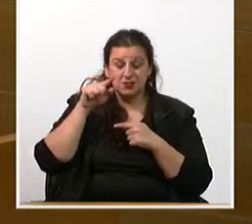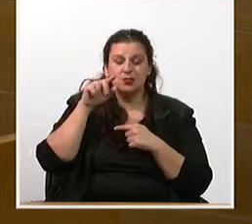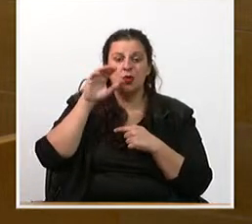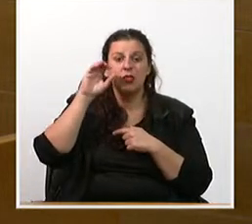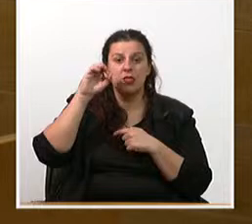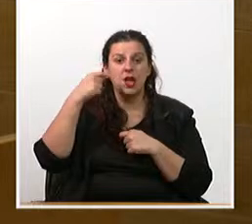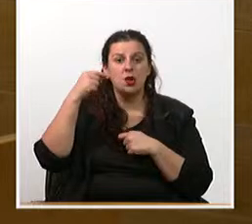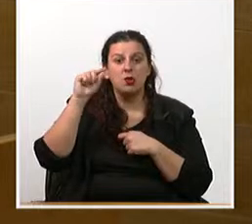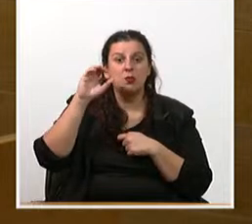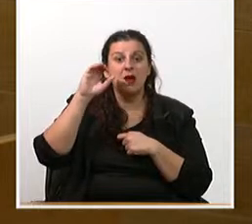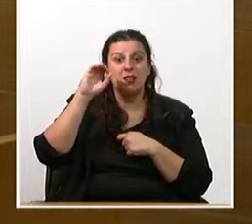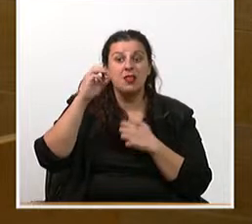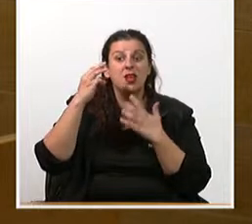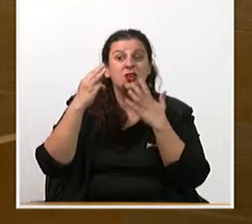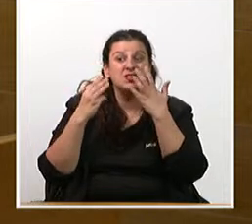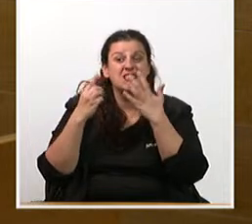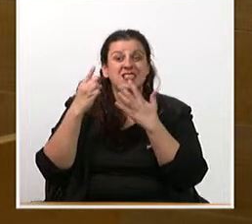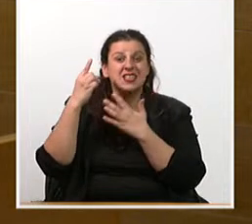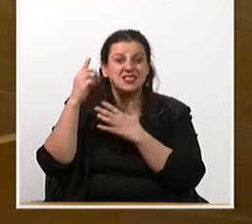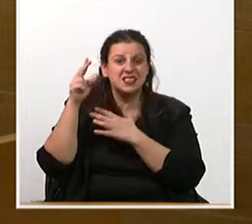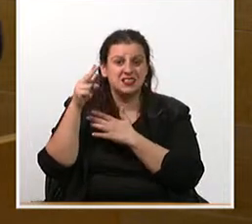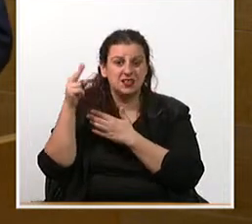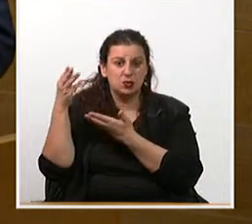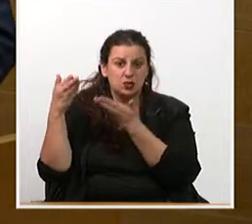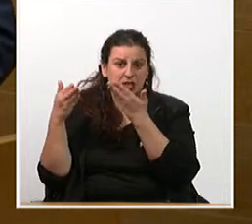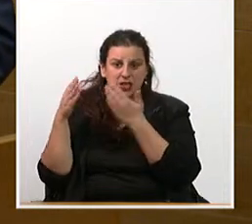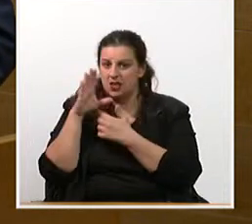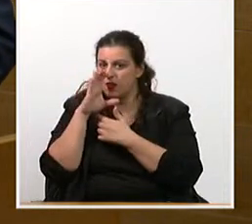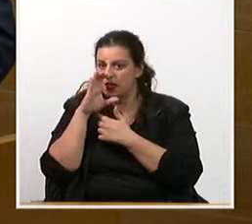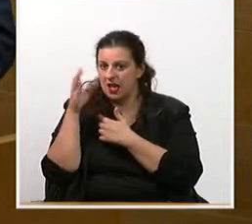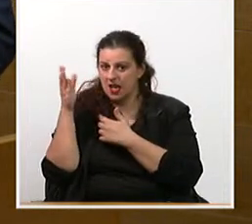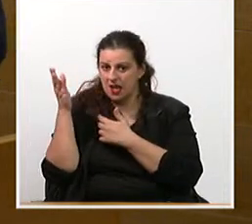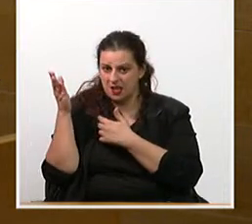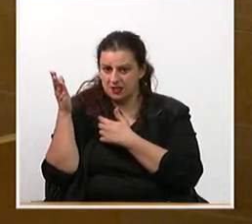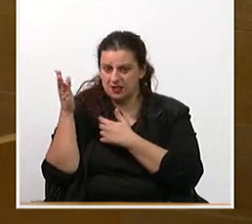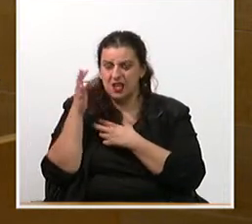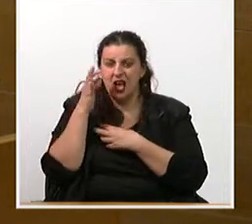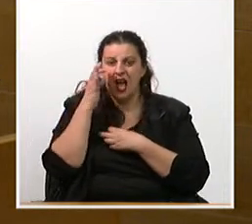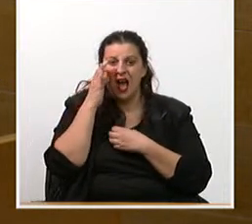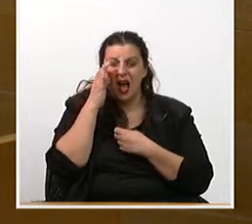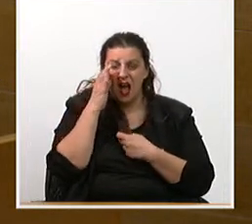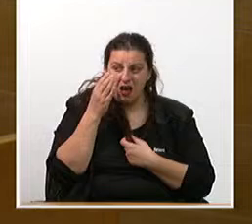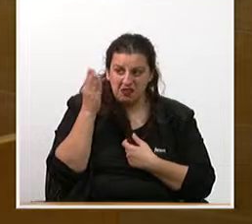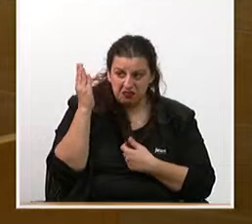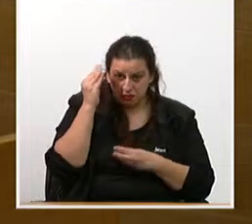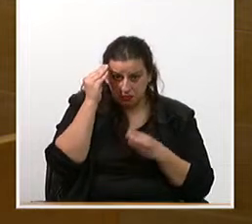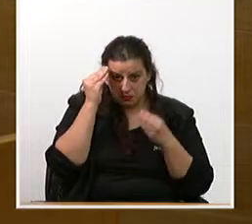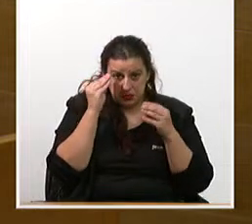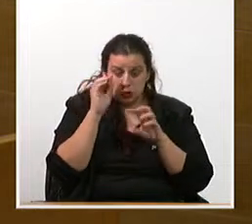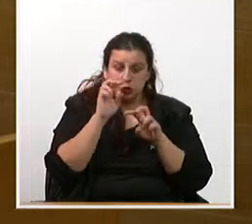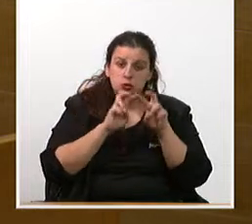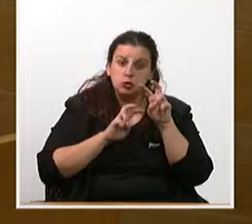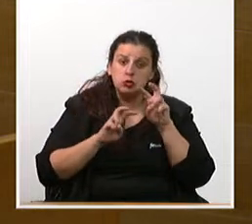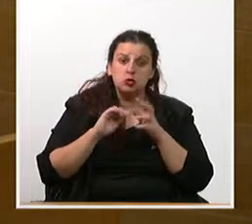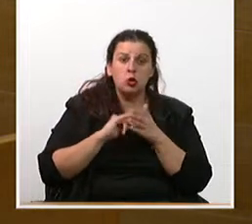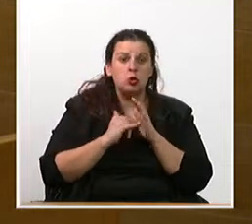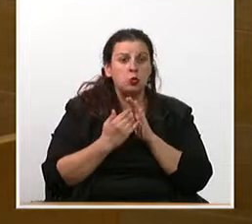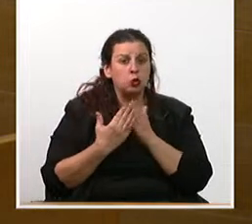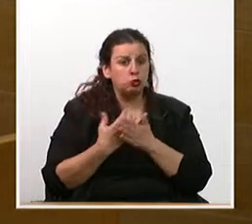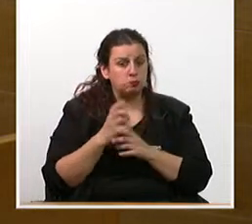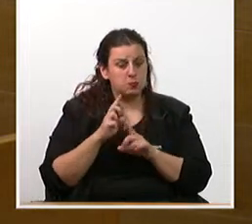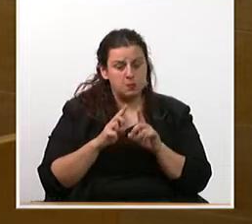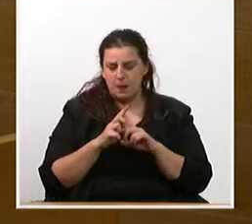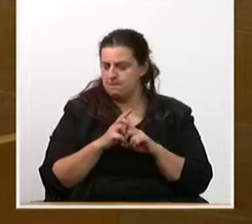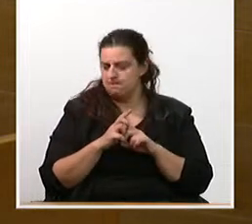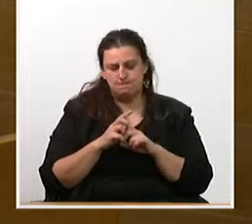0,00036 el kilo de naranja realmente piensan que con esto solucionamos todos nuestros problemas hay